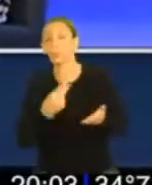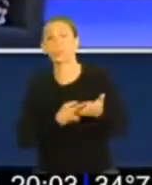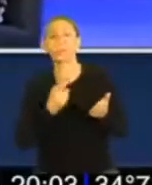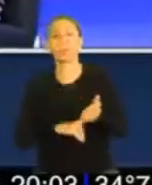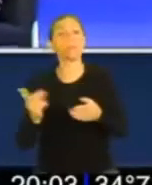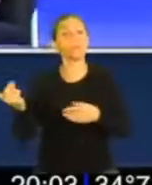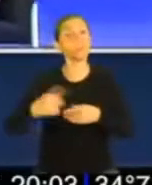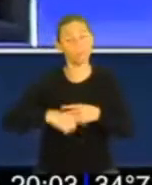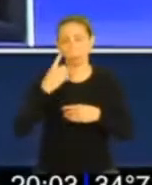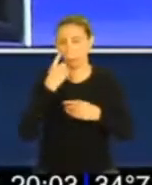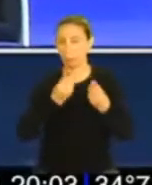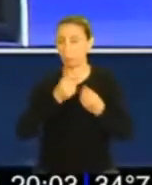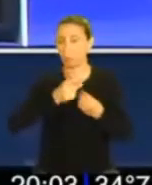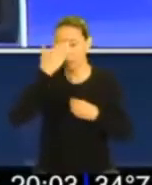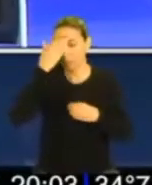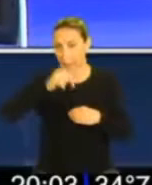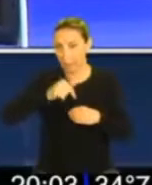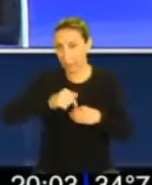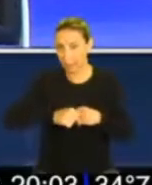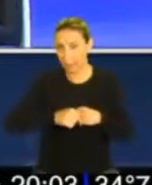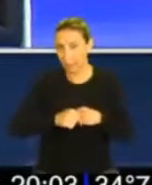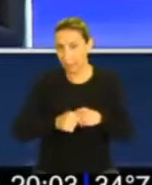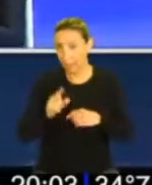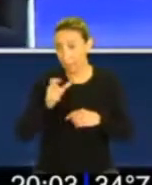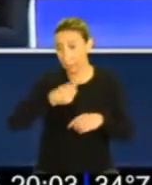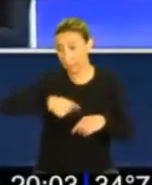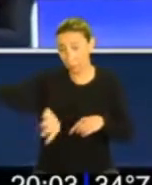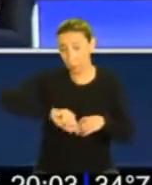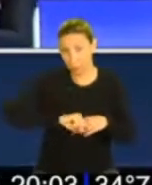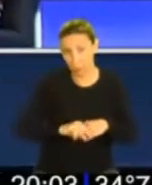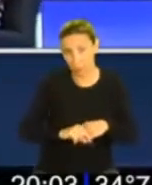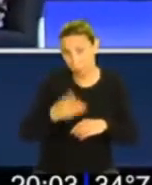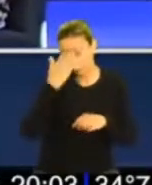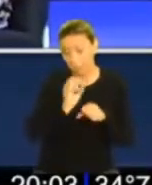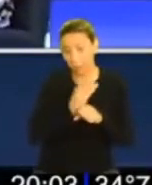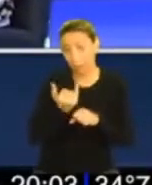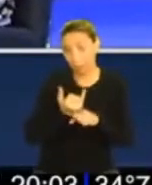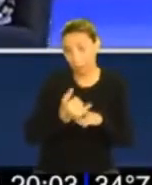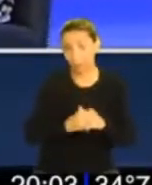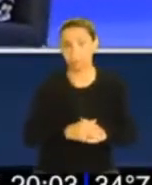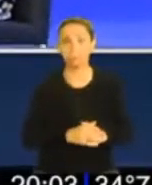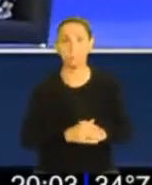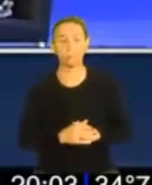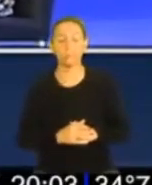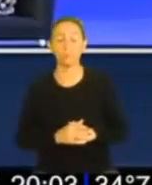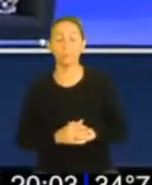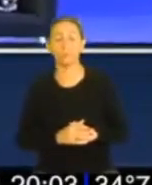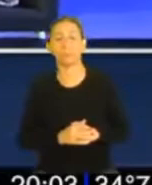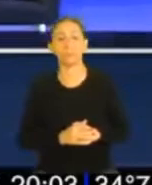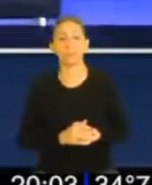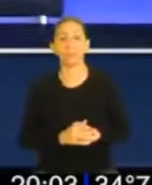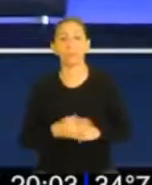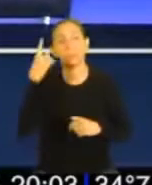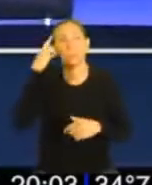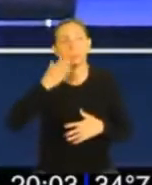ha regresado. Hemos detectado muchos casos que algunos de estos casos son positivos. Entonces, bueno, nos